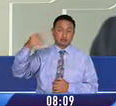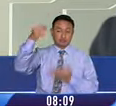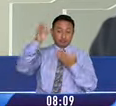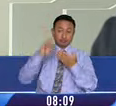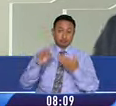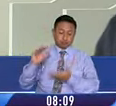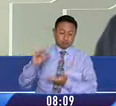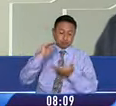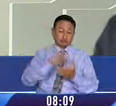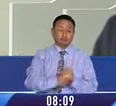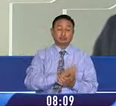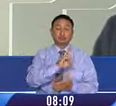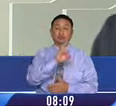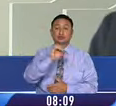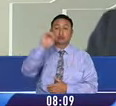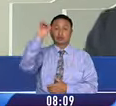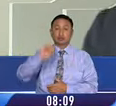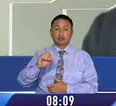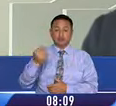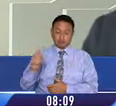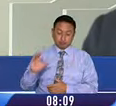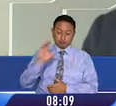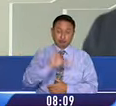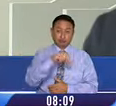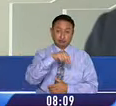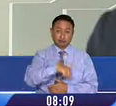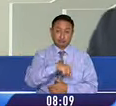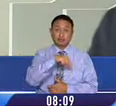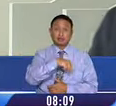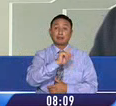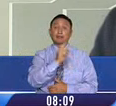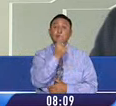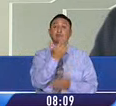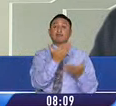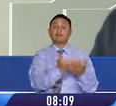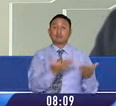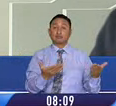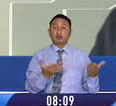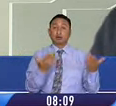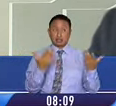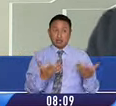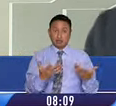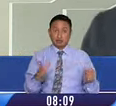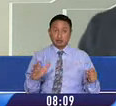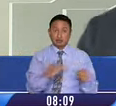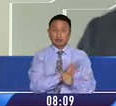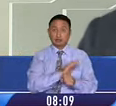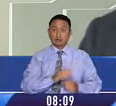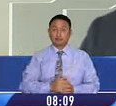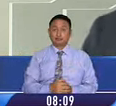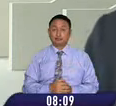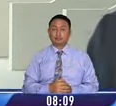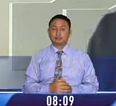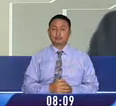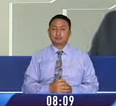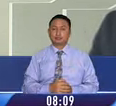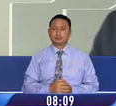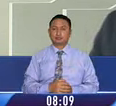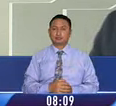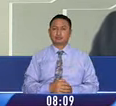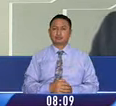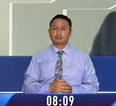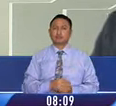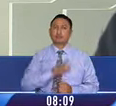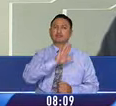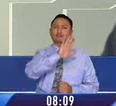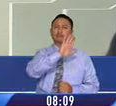una ejecución del 75%. Y esta es una de las obras que se ha podido concretar con una inversión